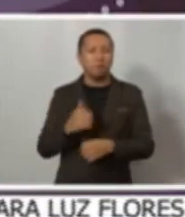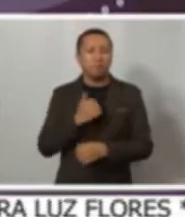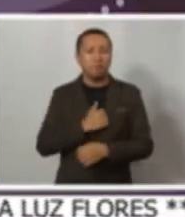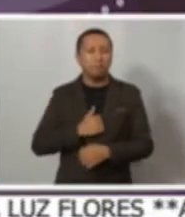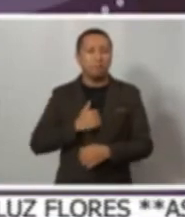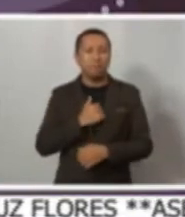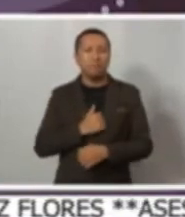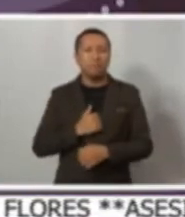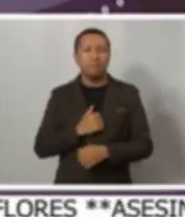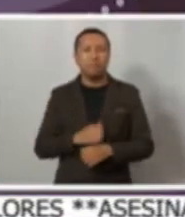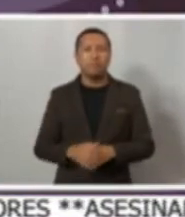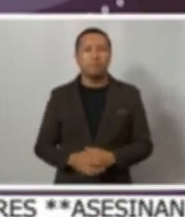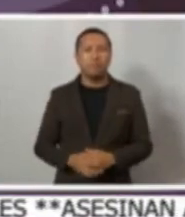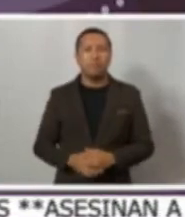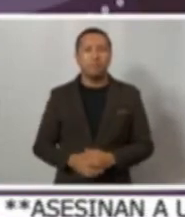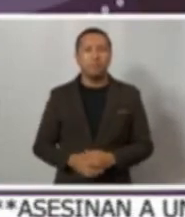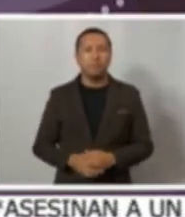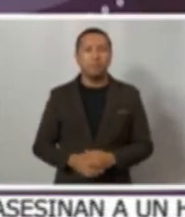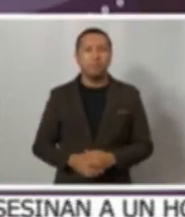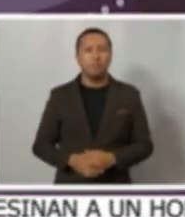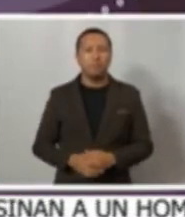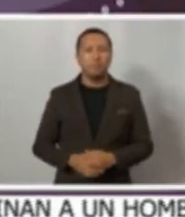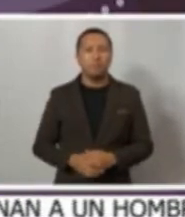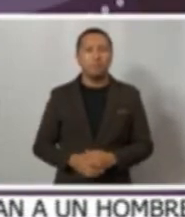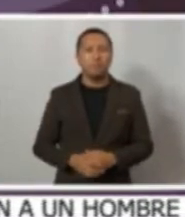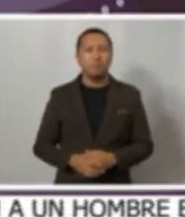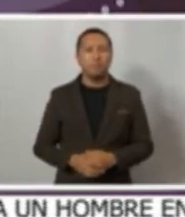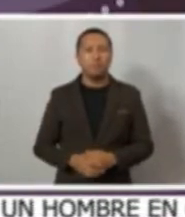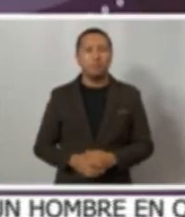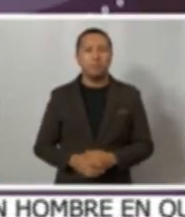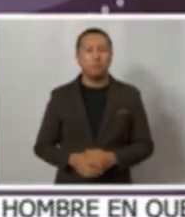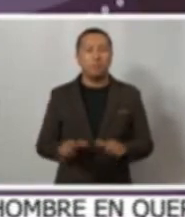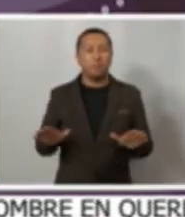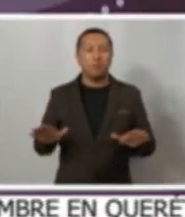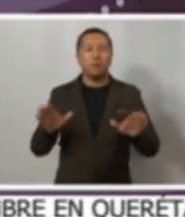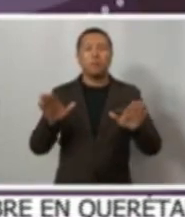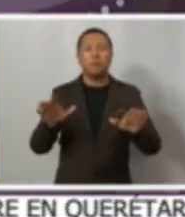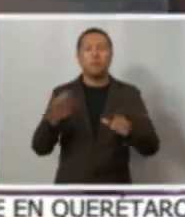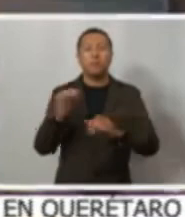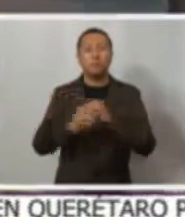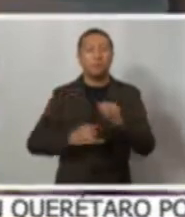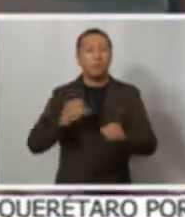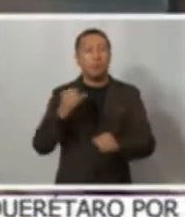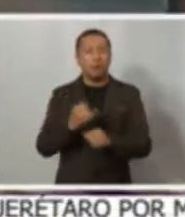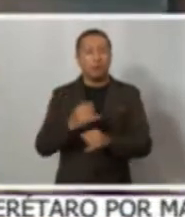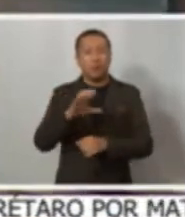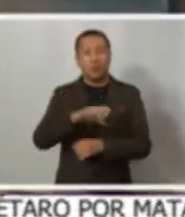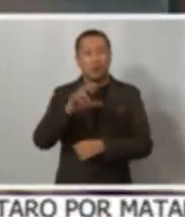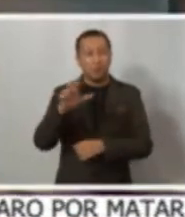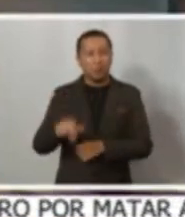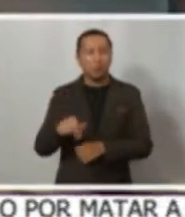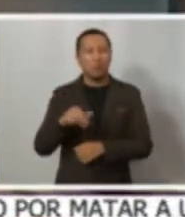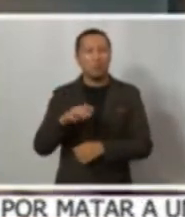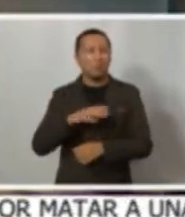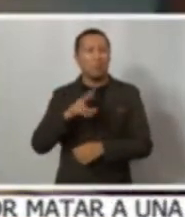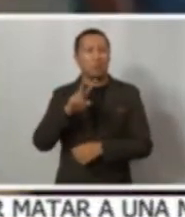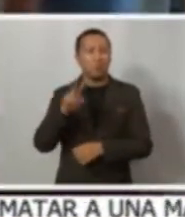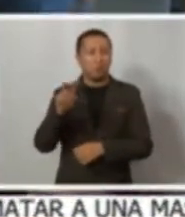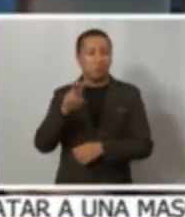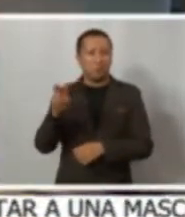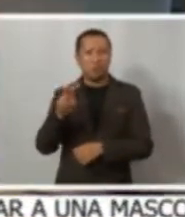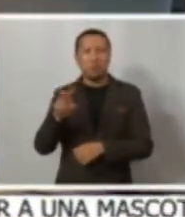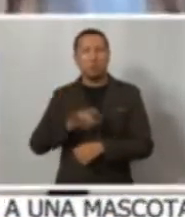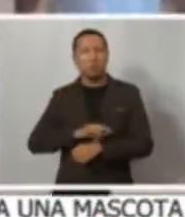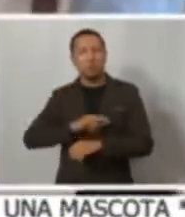lamentable. Le comento que con 200 vuelos operó este martes el Aeropuerto Internacional de Cancún. Sin embargo, y ante la